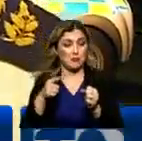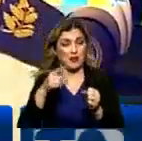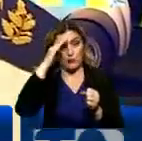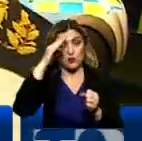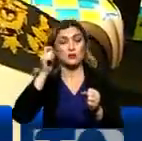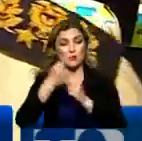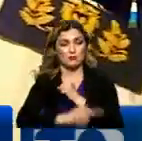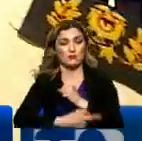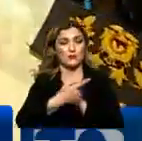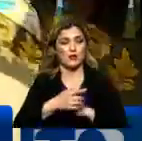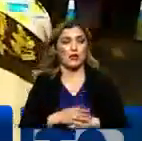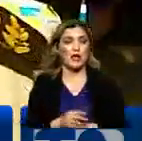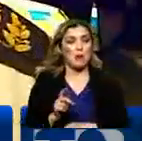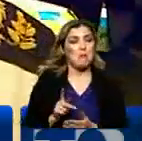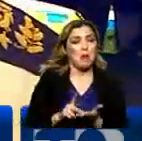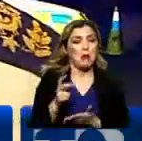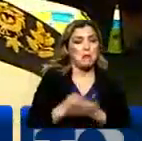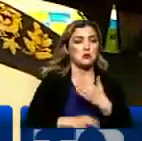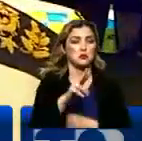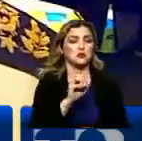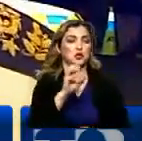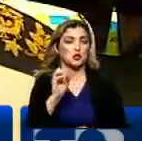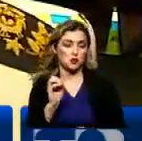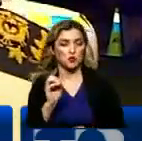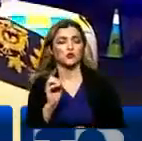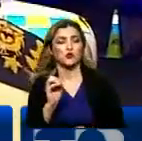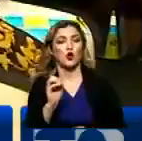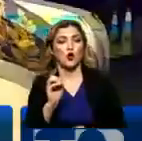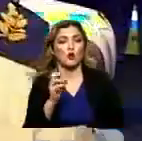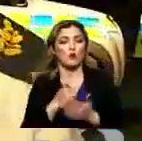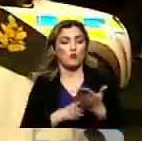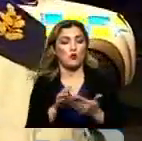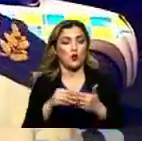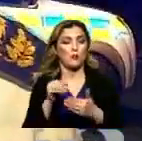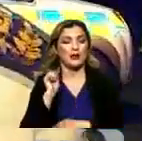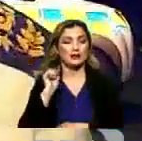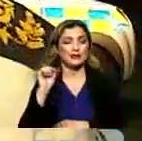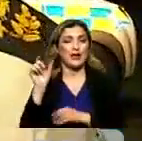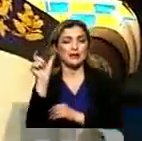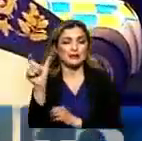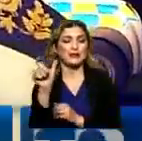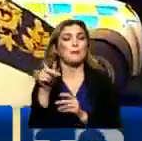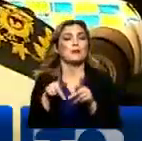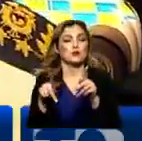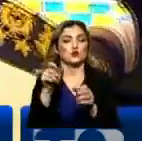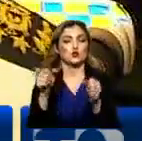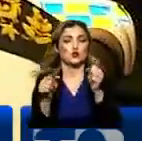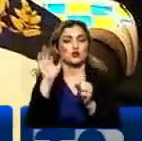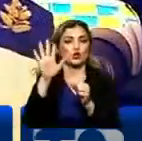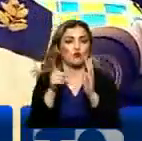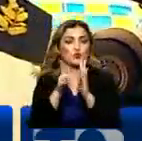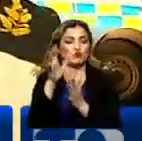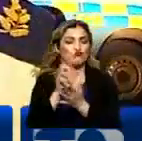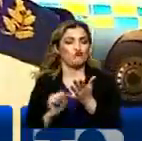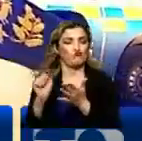básico unificado. Estamos hablando de $200. Y la reducción de 5 puntos en la licencia de conducir. Al reincidente se le aplica el doble de la sanción y